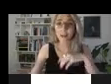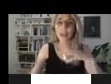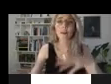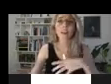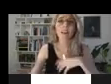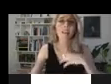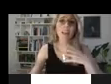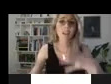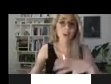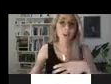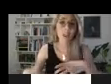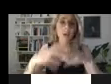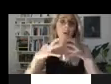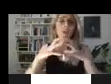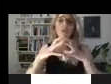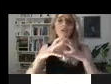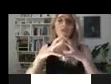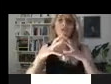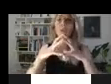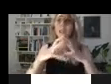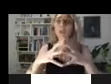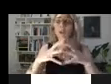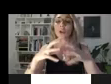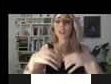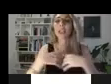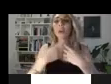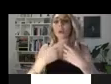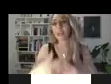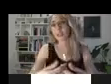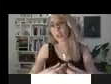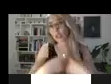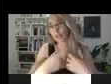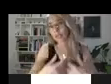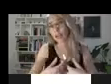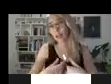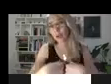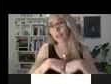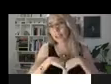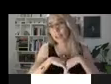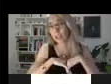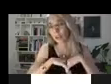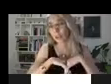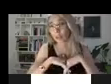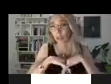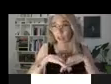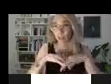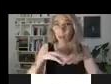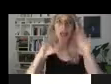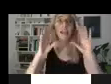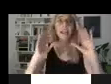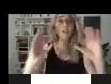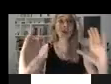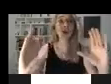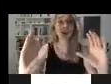exagerar, podríamos estar hablando de un momento donde la recuperación del mercado está siendo